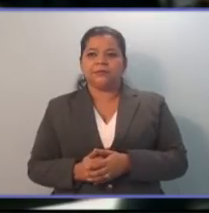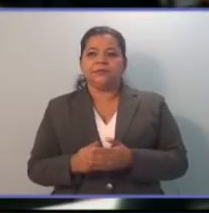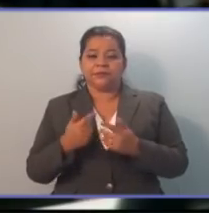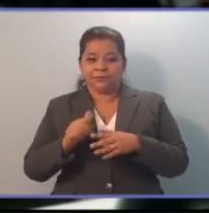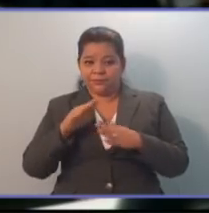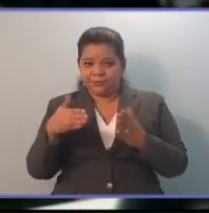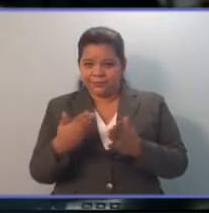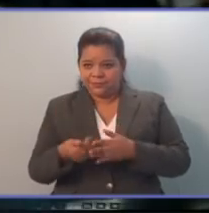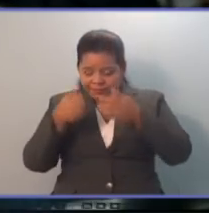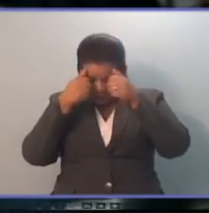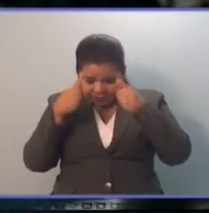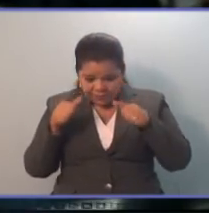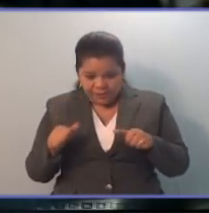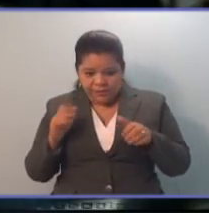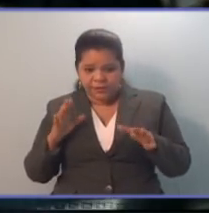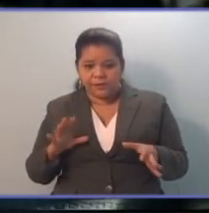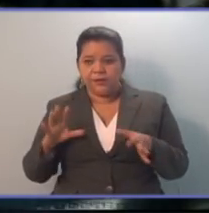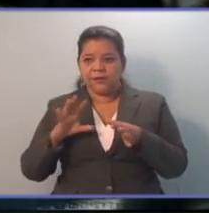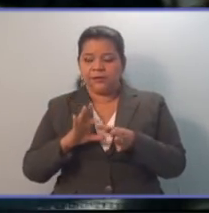servicio.